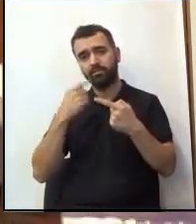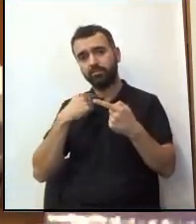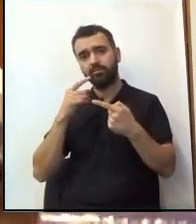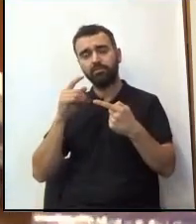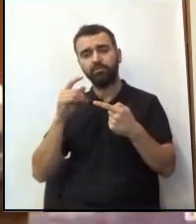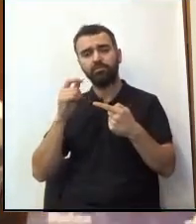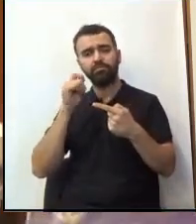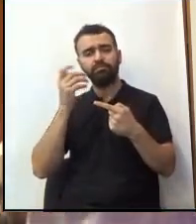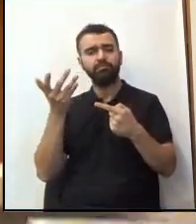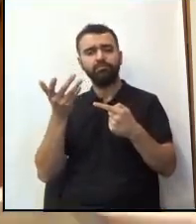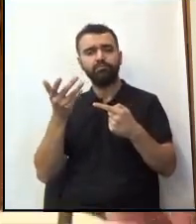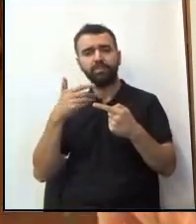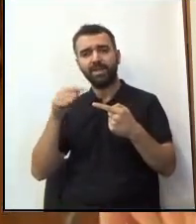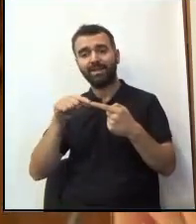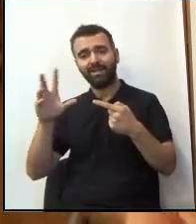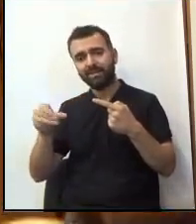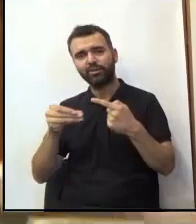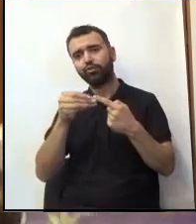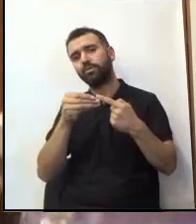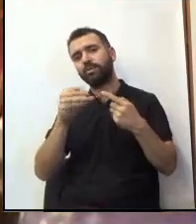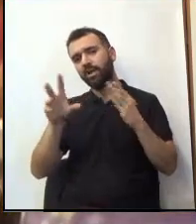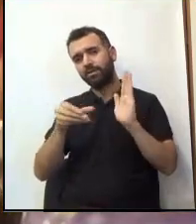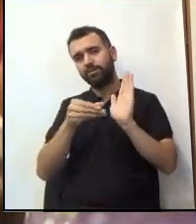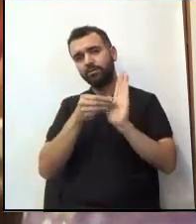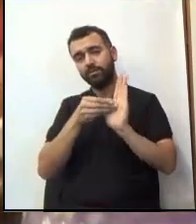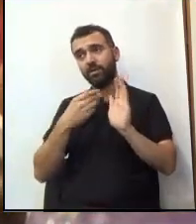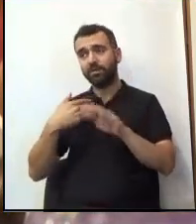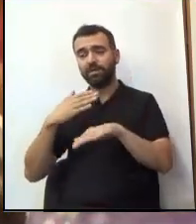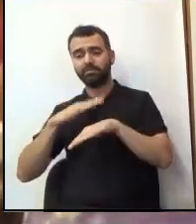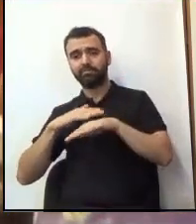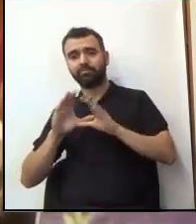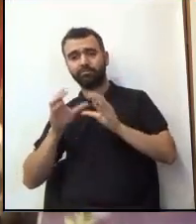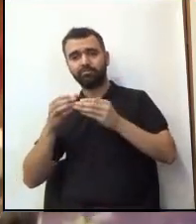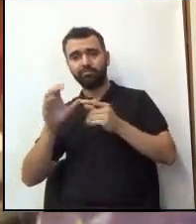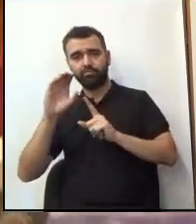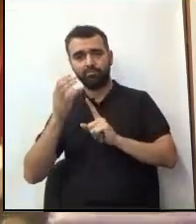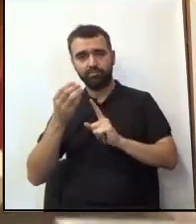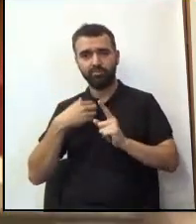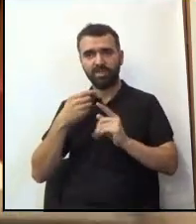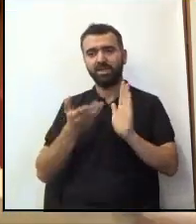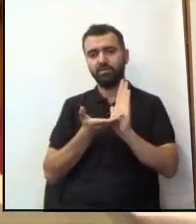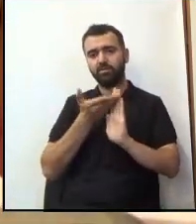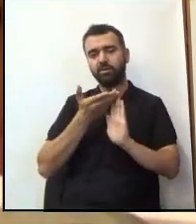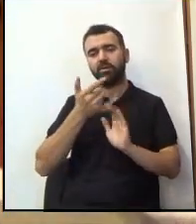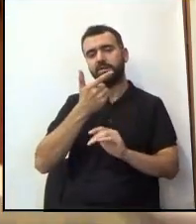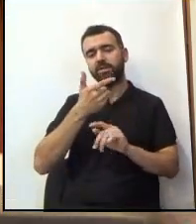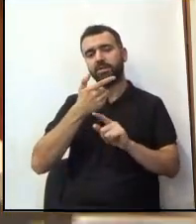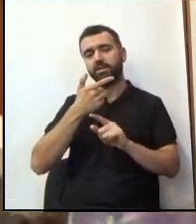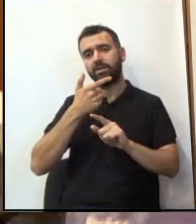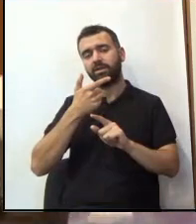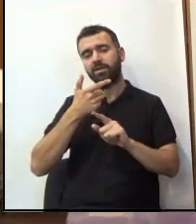este suplemento solicitado por la Corporación Cultural, que es un incremento de